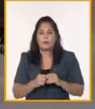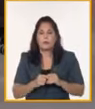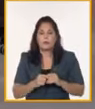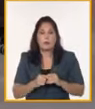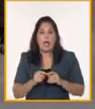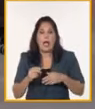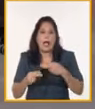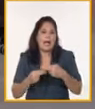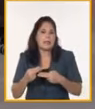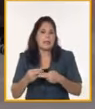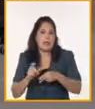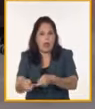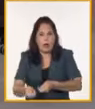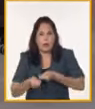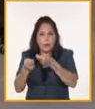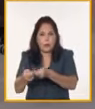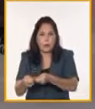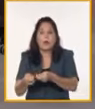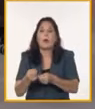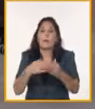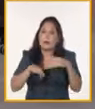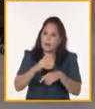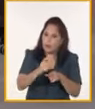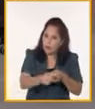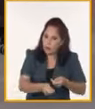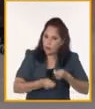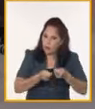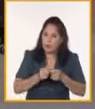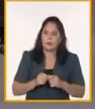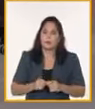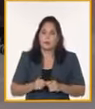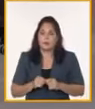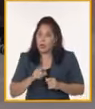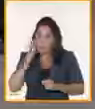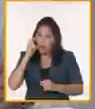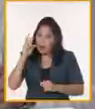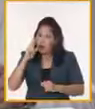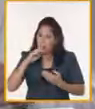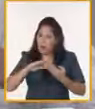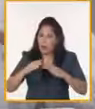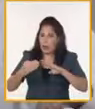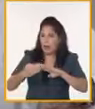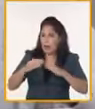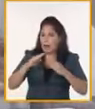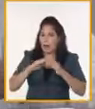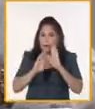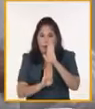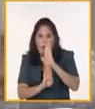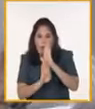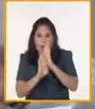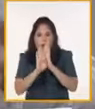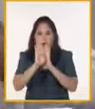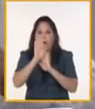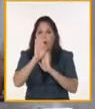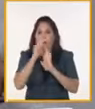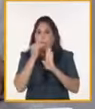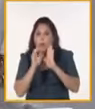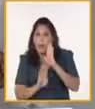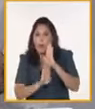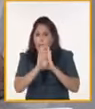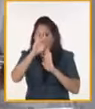estructuras ingeniería y el Ministerio industria porque recuerdo el debate con el tema de los elevadores Y si pueden hacer elevadores o